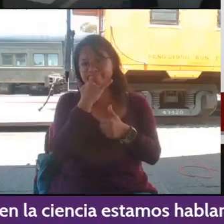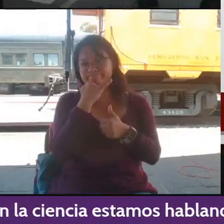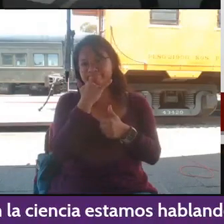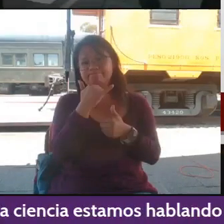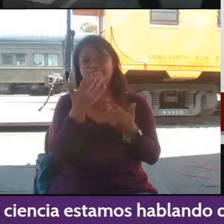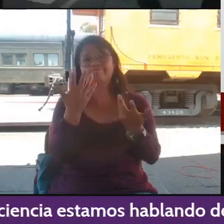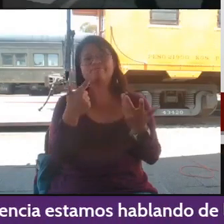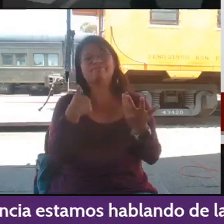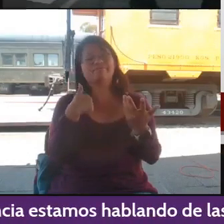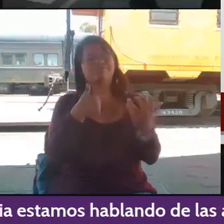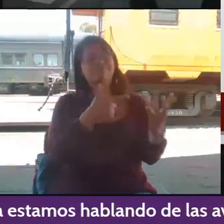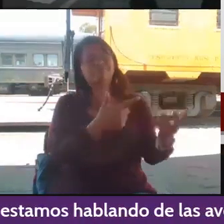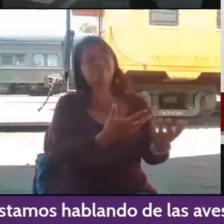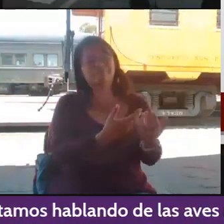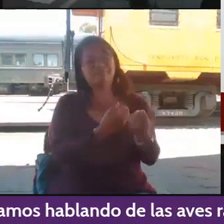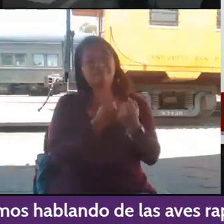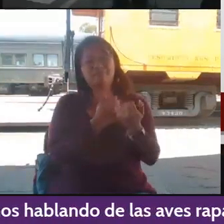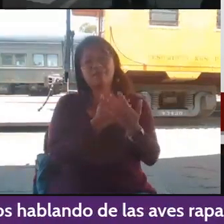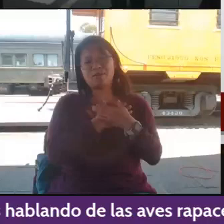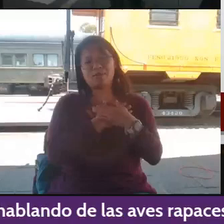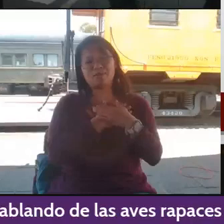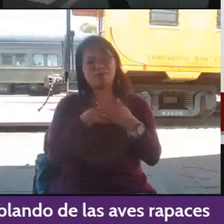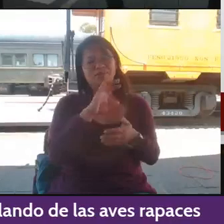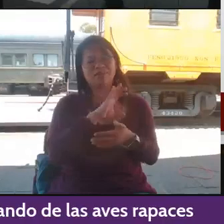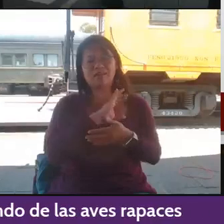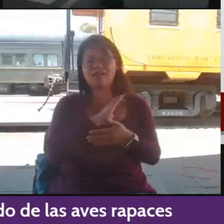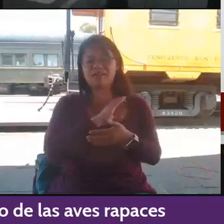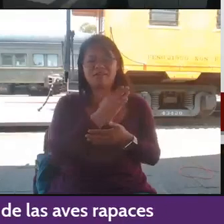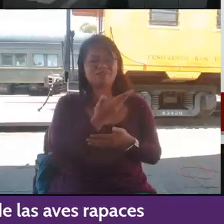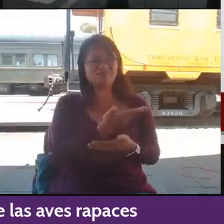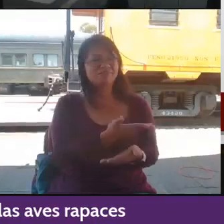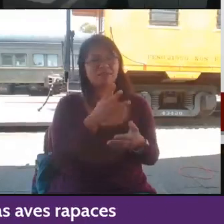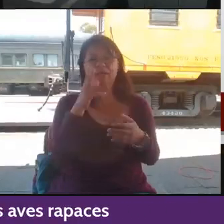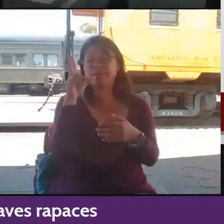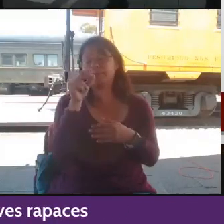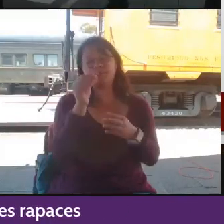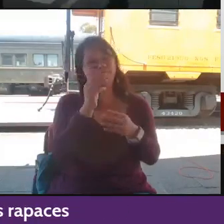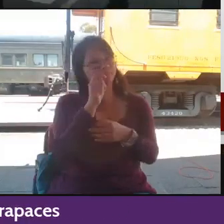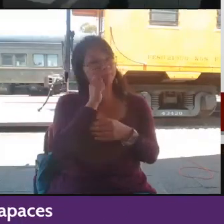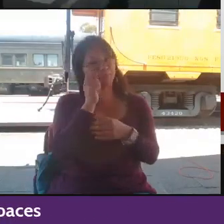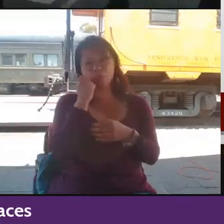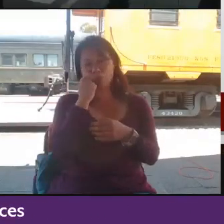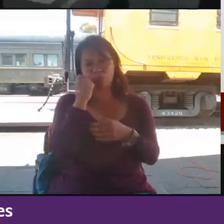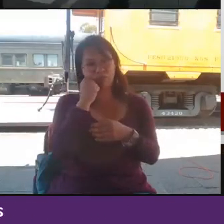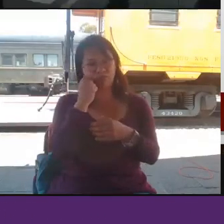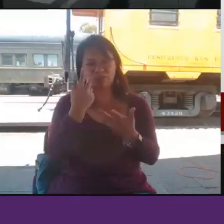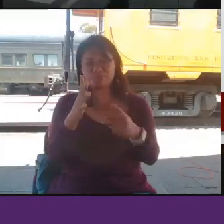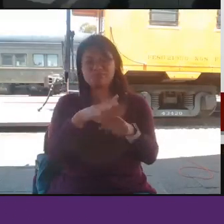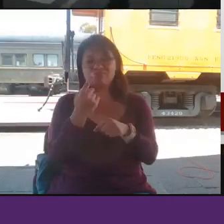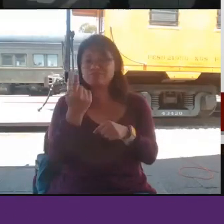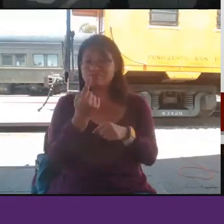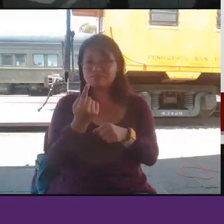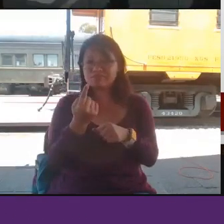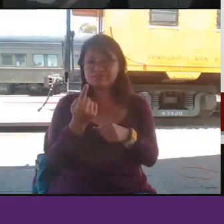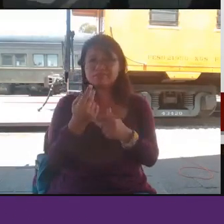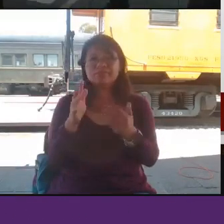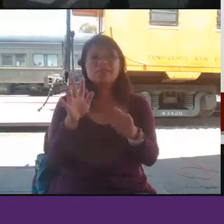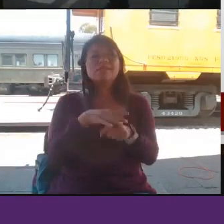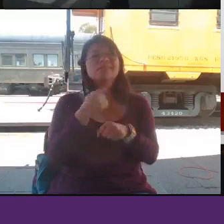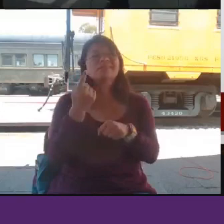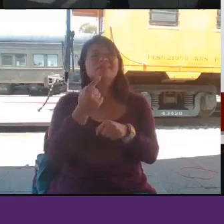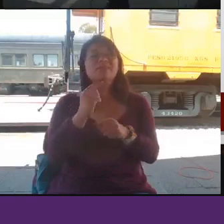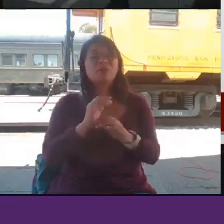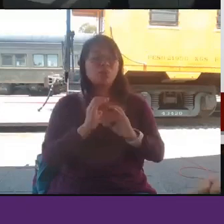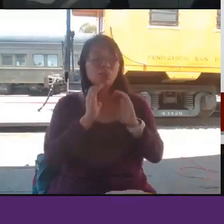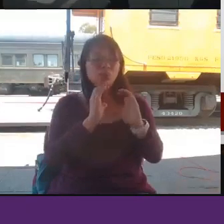ser mi mascota, es que ya se encariñó conmigo y yo con él y nos amamos, no importa, no. ¿Por qué? Porque a final de cuentas, el